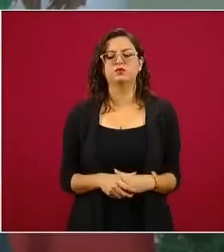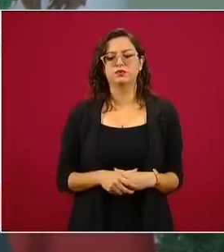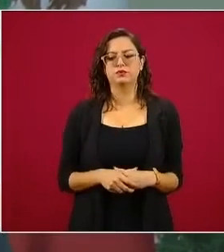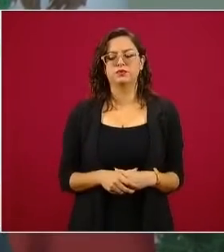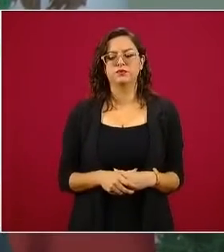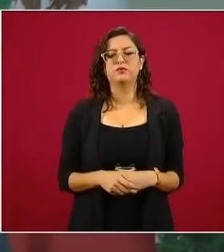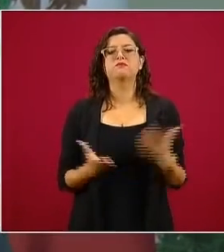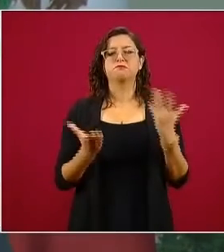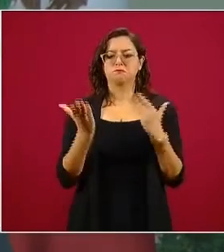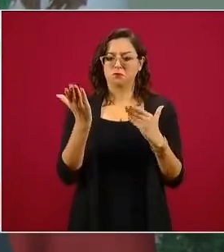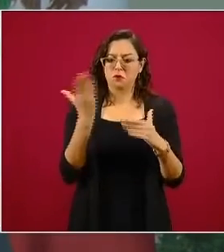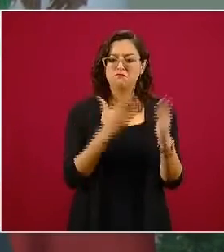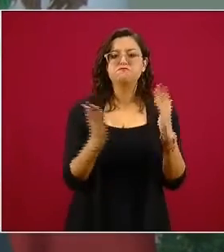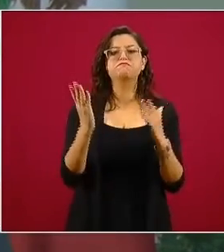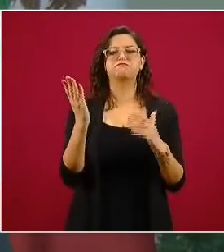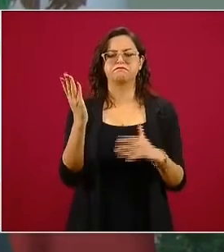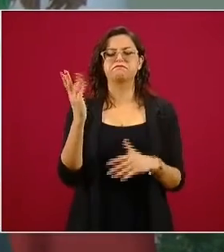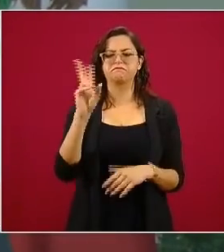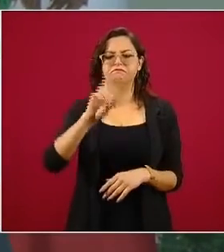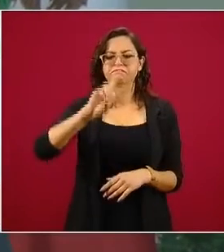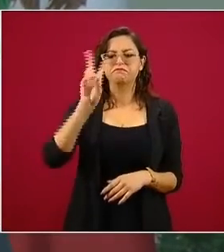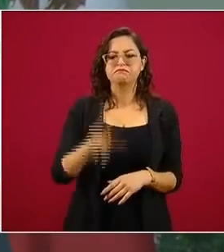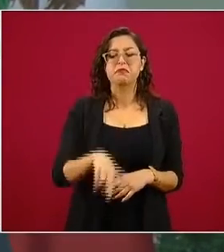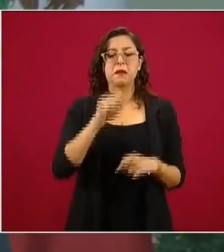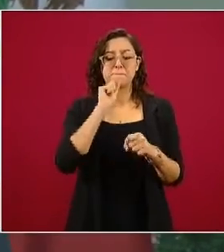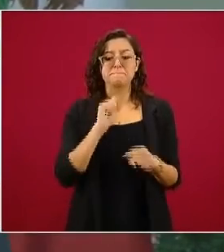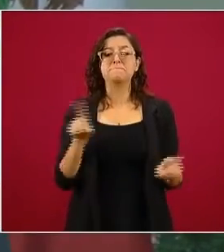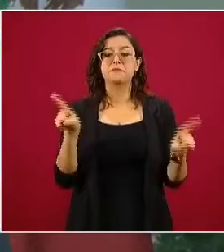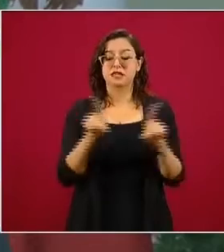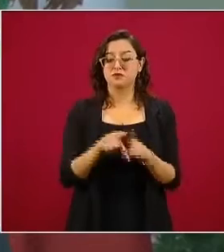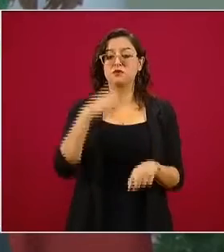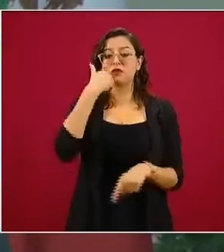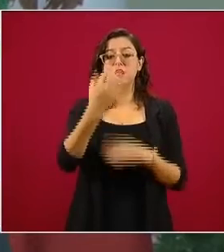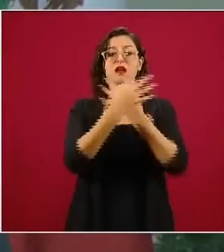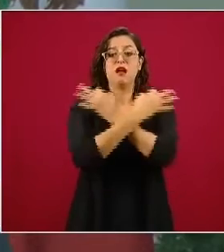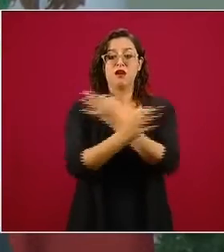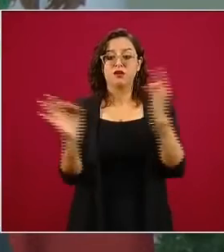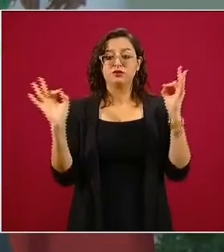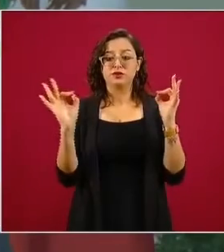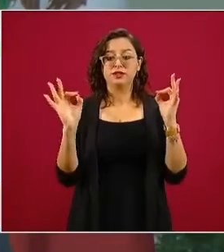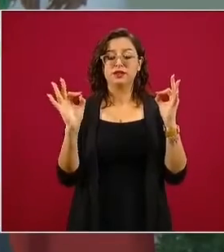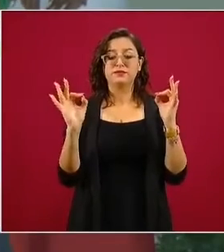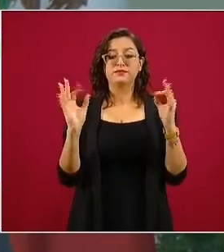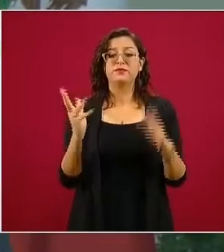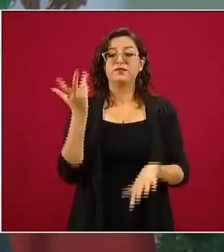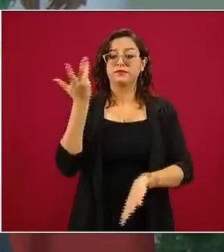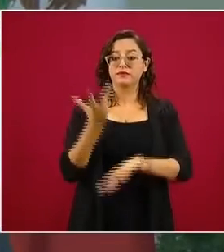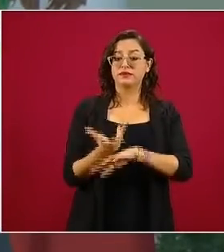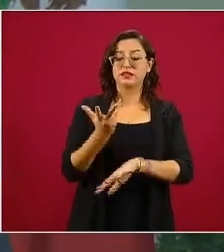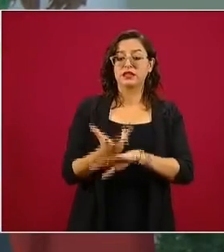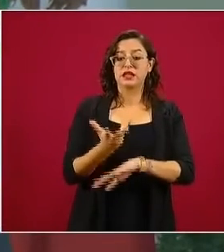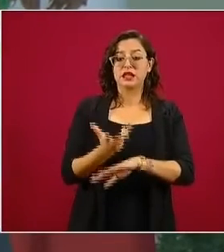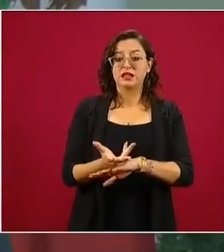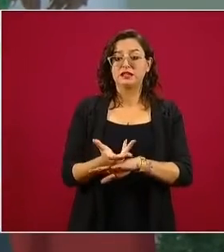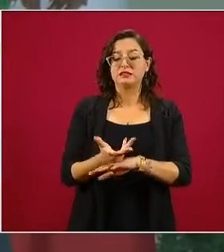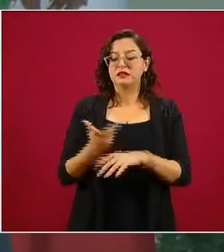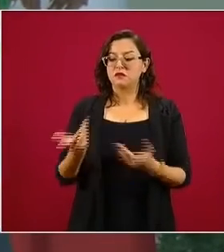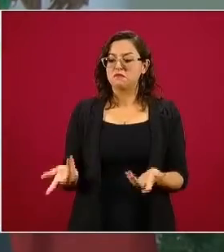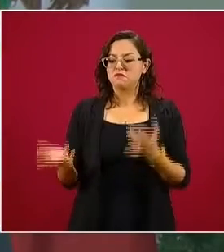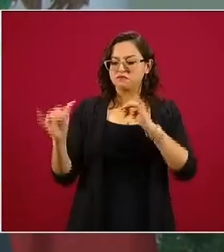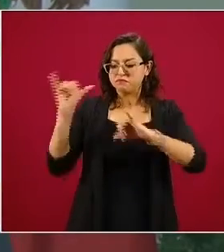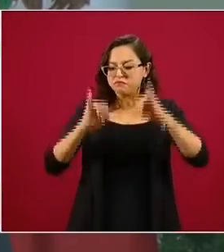Estamos teniendo éxito y también quisiera anunciar que Estados Unidos es el número uno en el número de